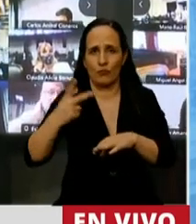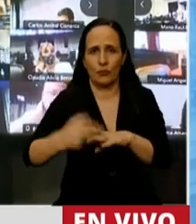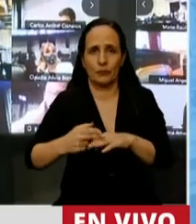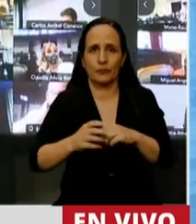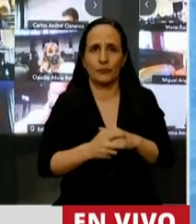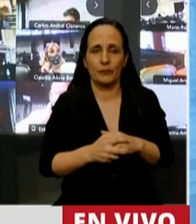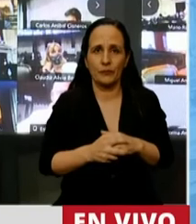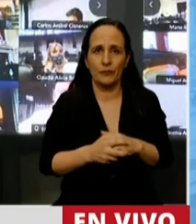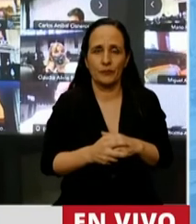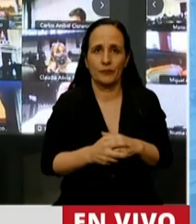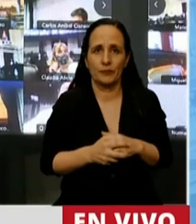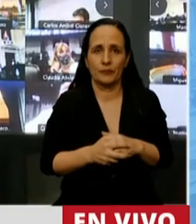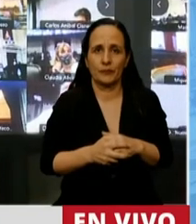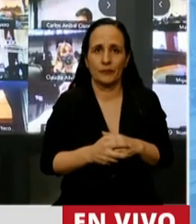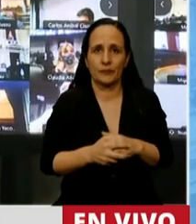Gracias, presidente.